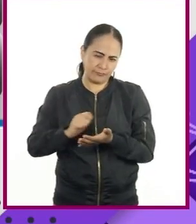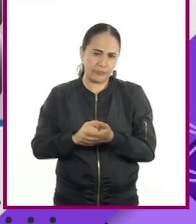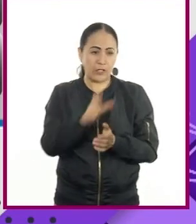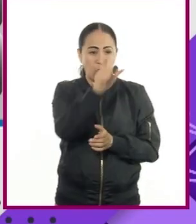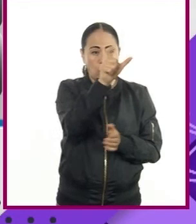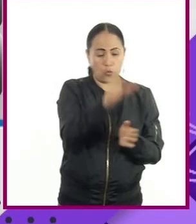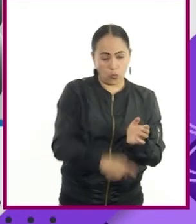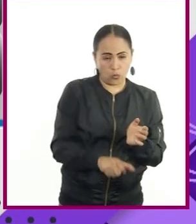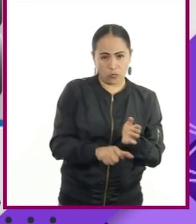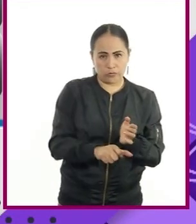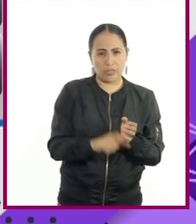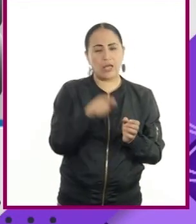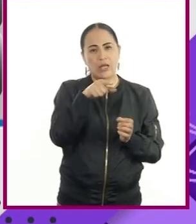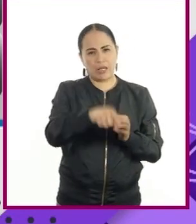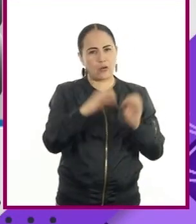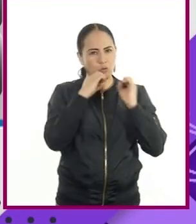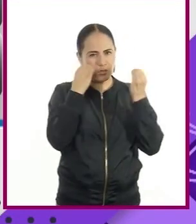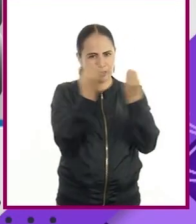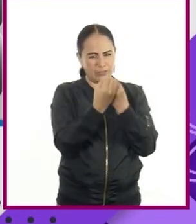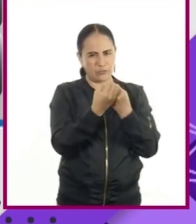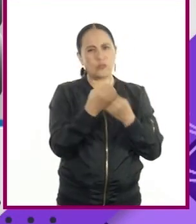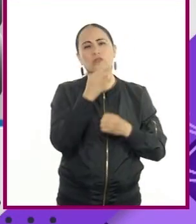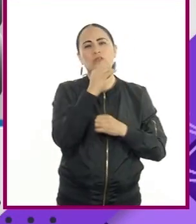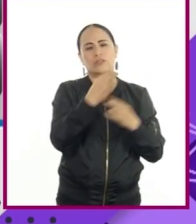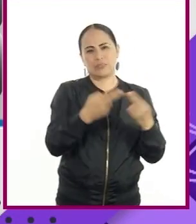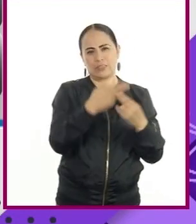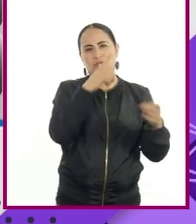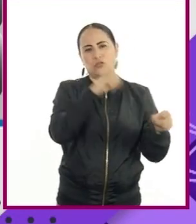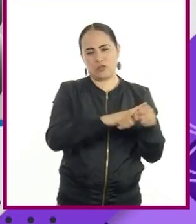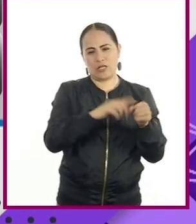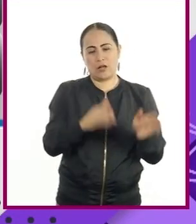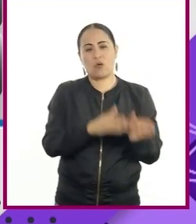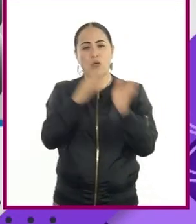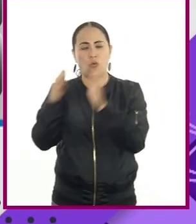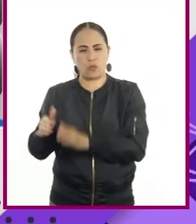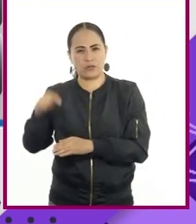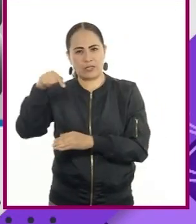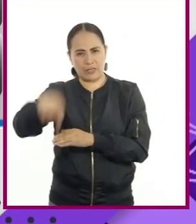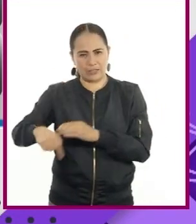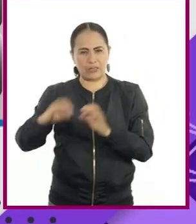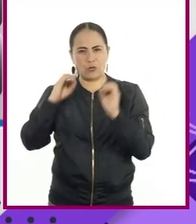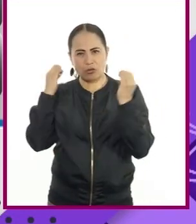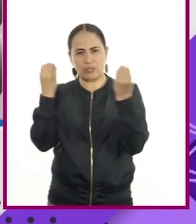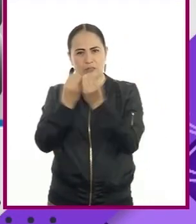los organismos nacionales y en la otra los organismos internacionales.